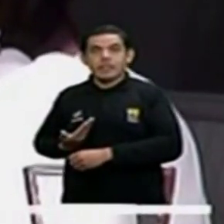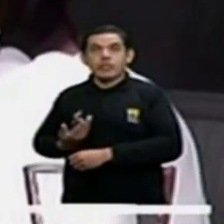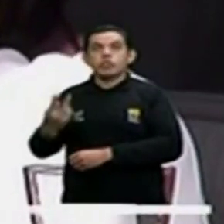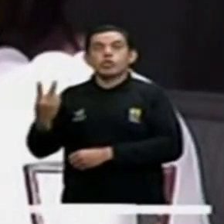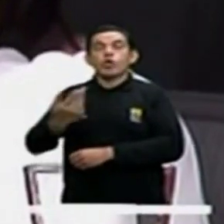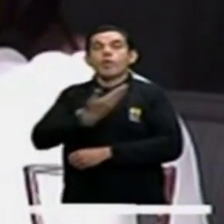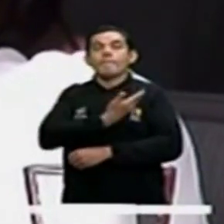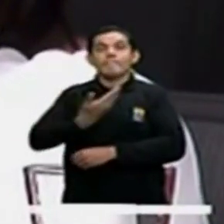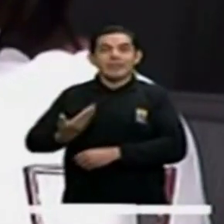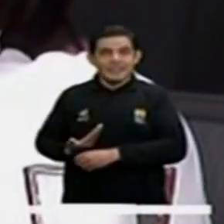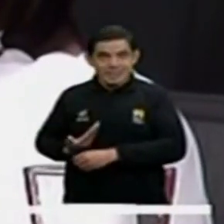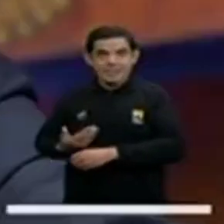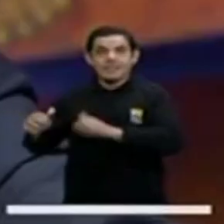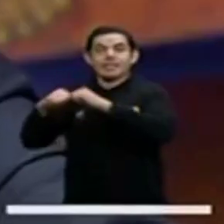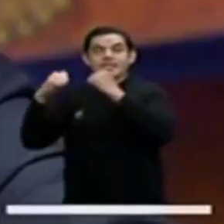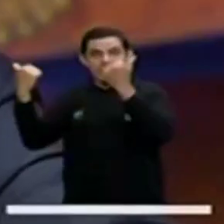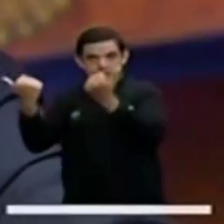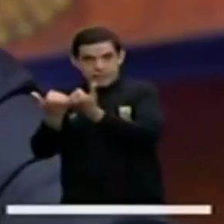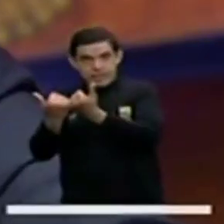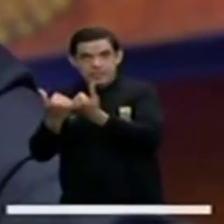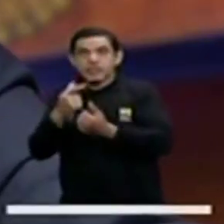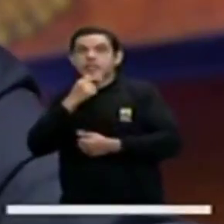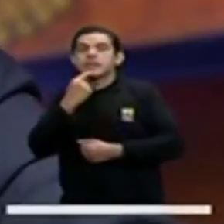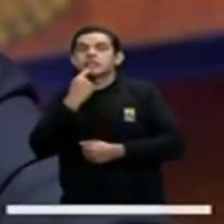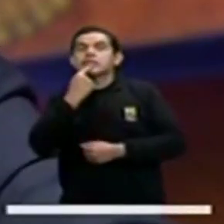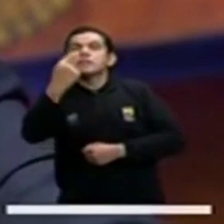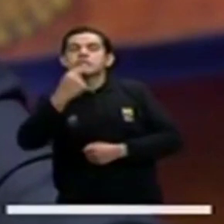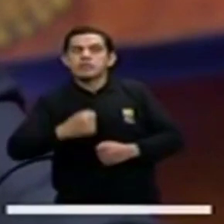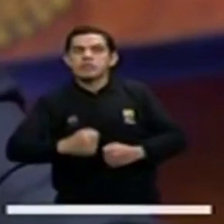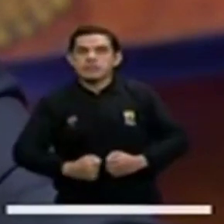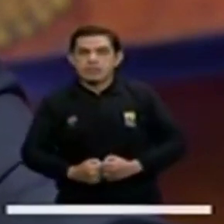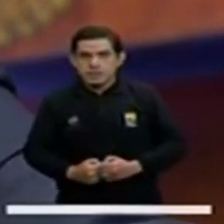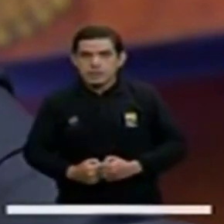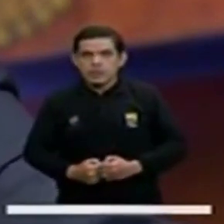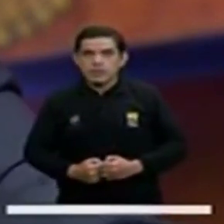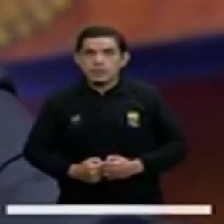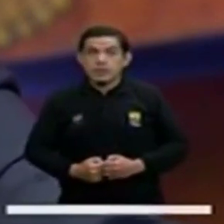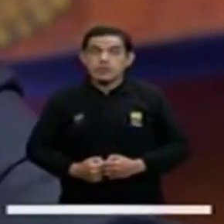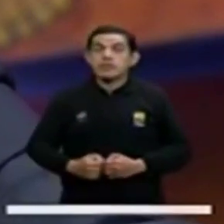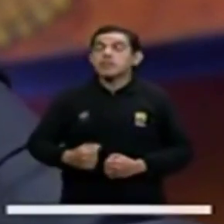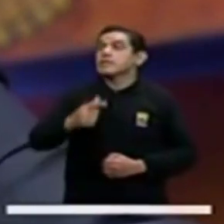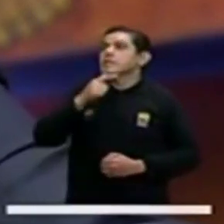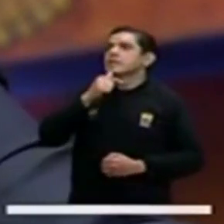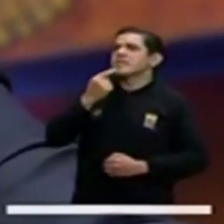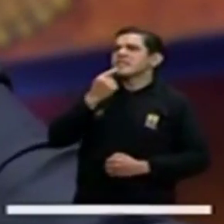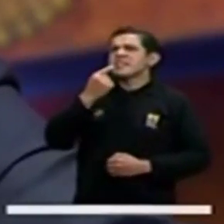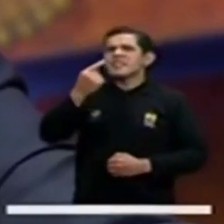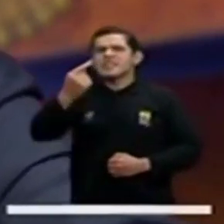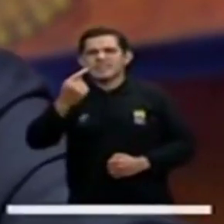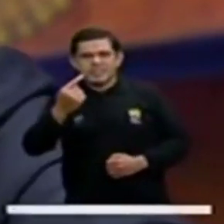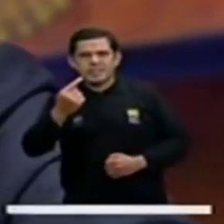del Estado? ¿Quién lo hubiera dicho? ¿Quién se hubiera atrevido siquiera a